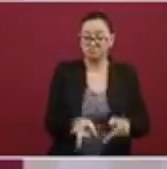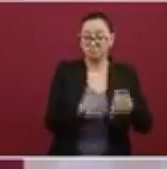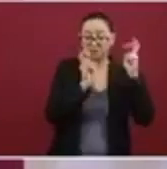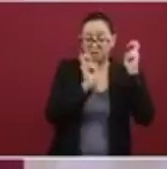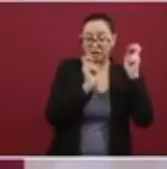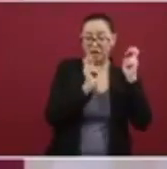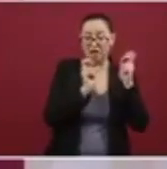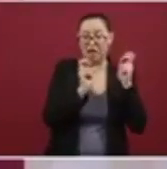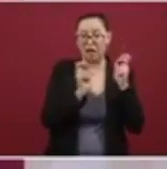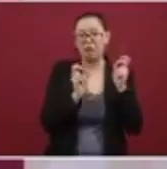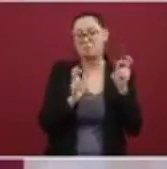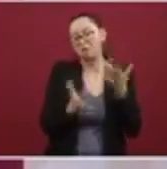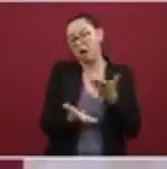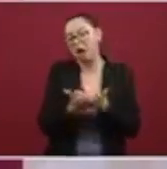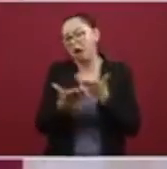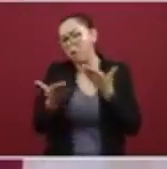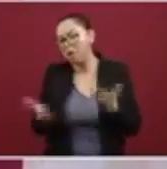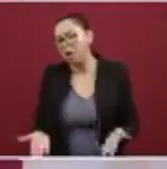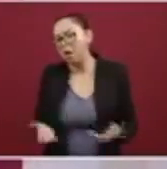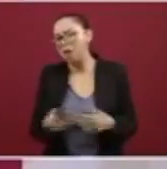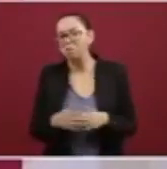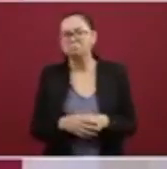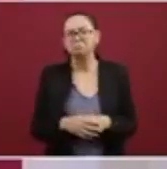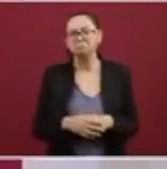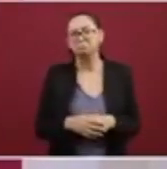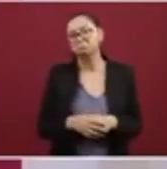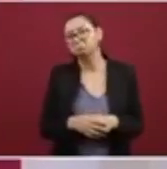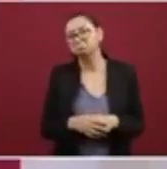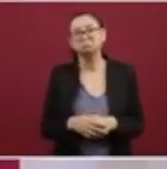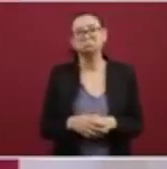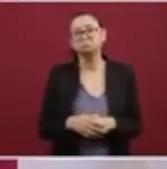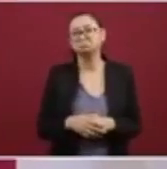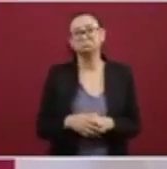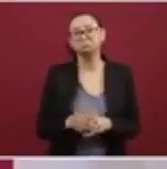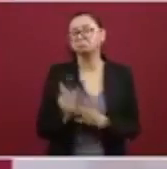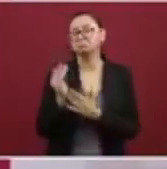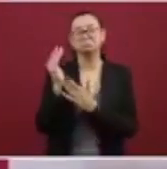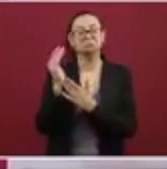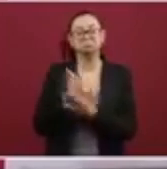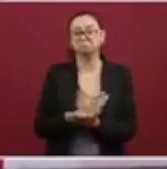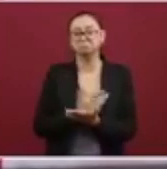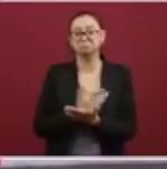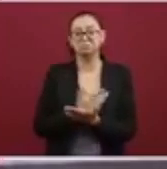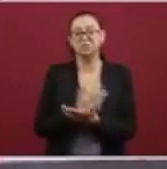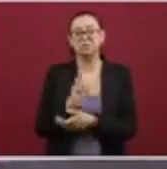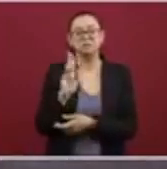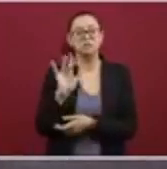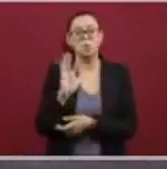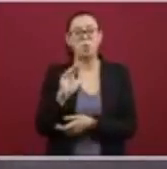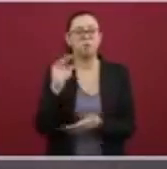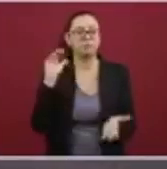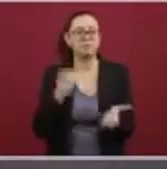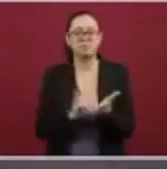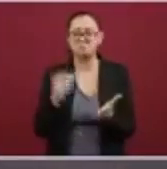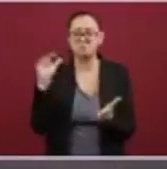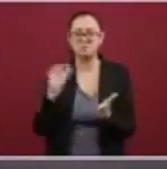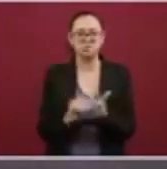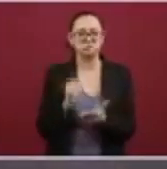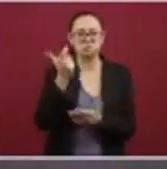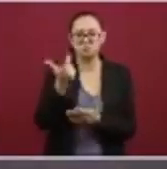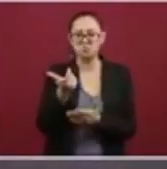ahora nos vamos a ahorrar, cuando menos este año, 50 mil millones de pesos.